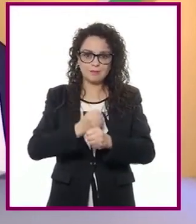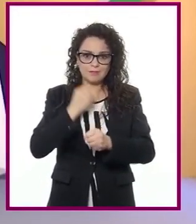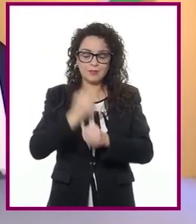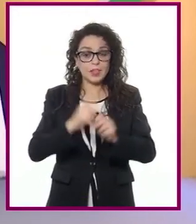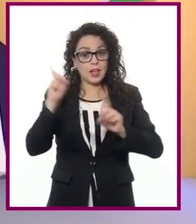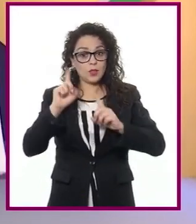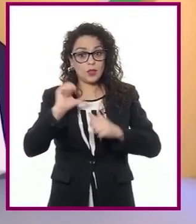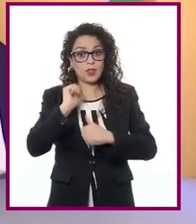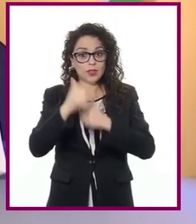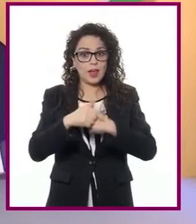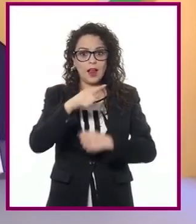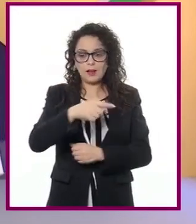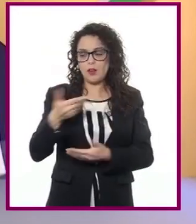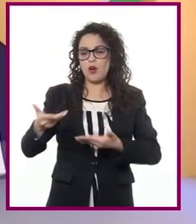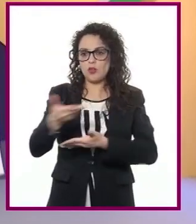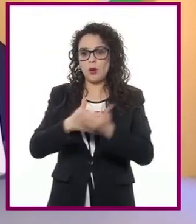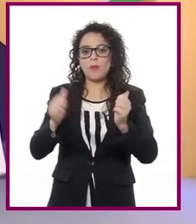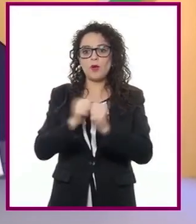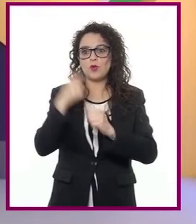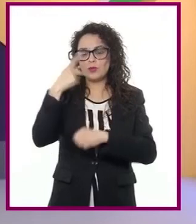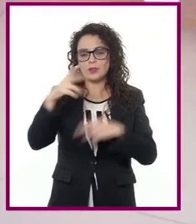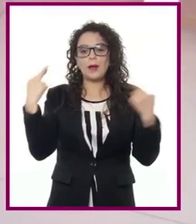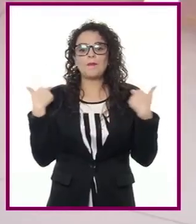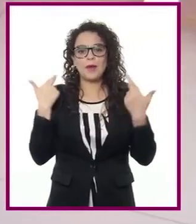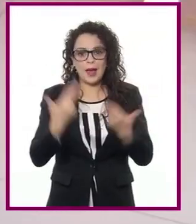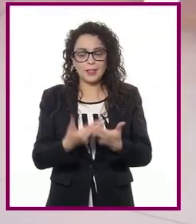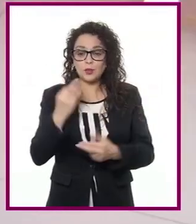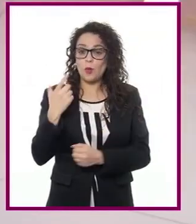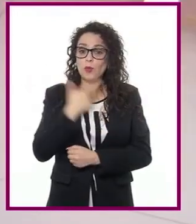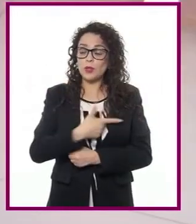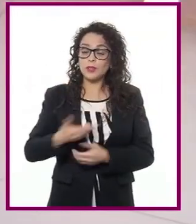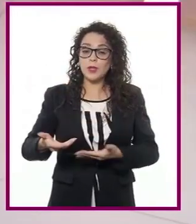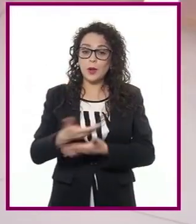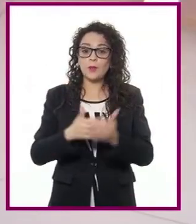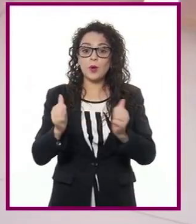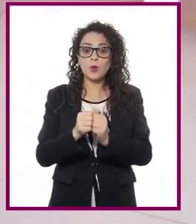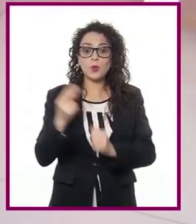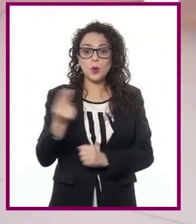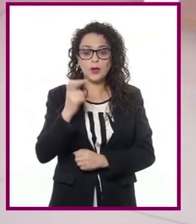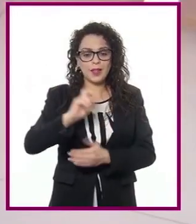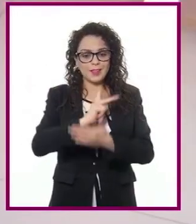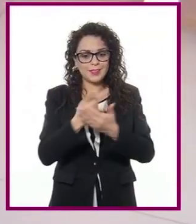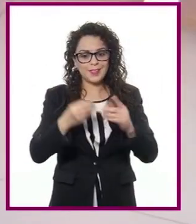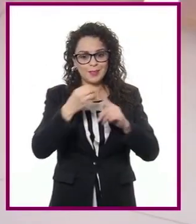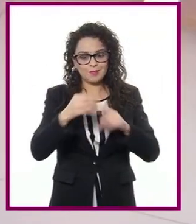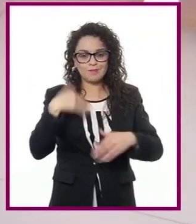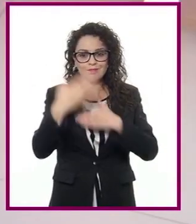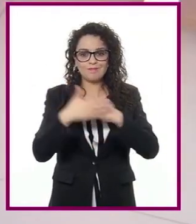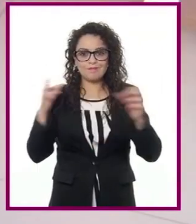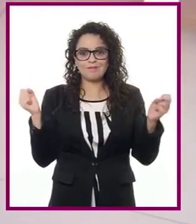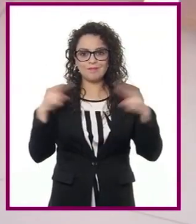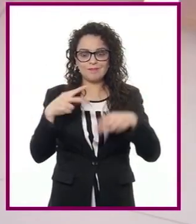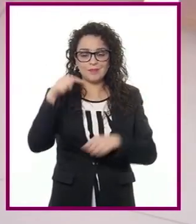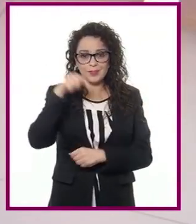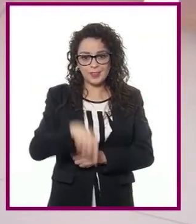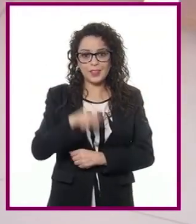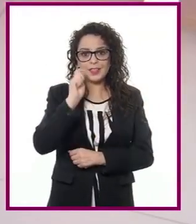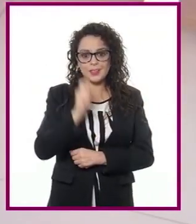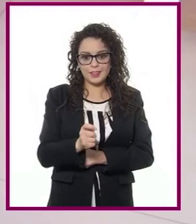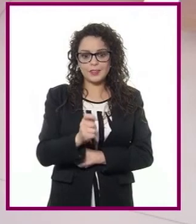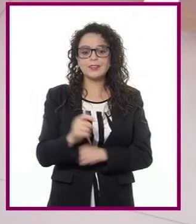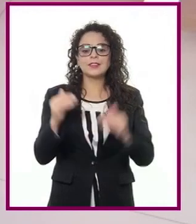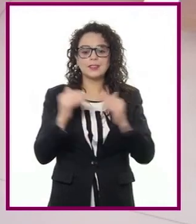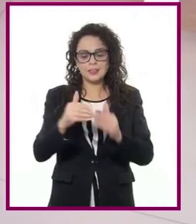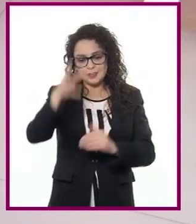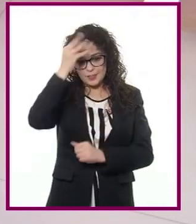su maestra o maestro de la asignatura. Fue un gusto compartir con ustedes la sesión. Nos vemos pronto en otra transmisión más